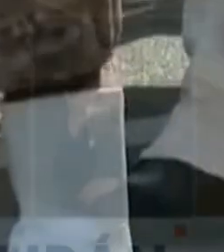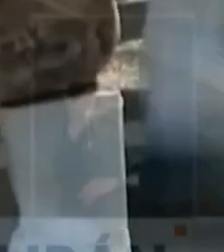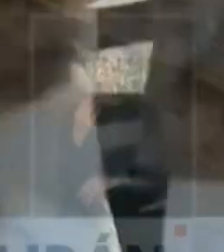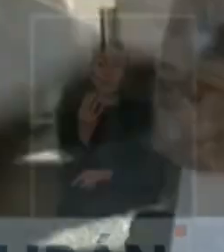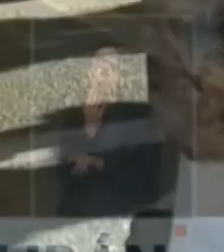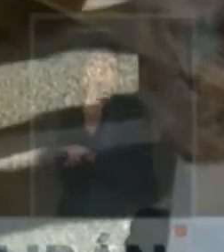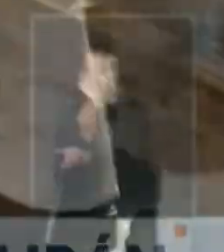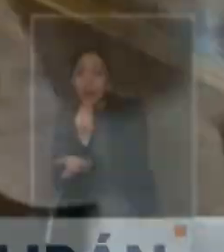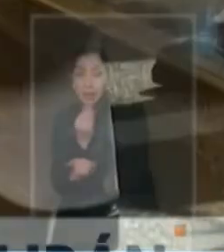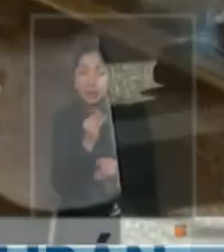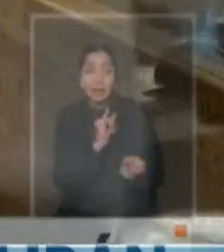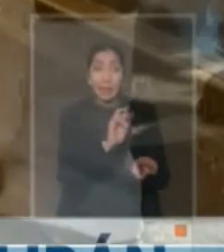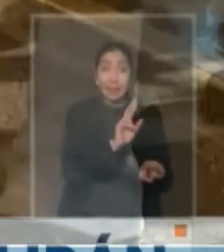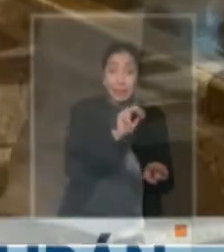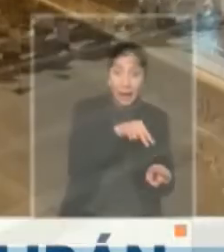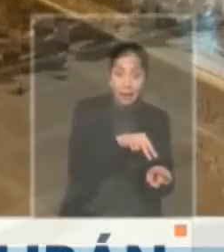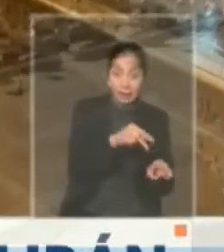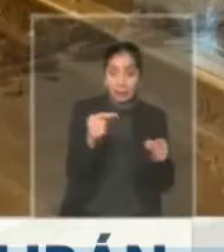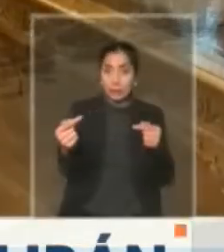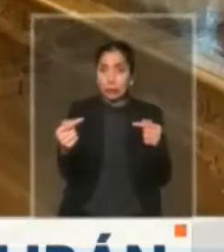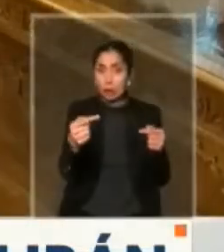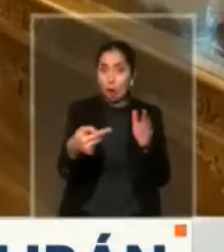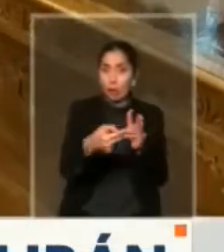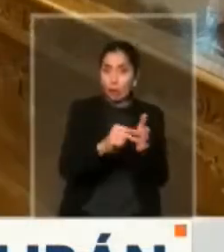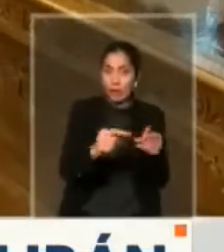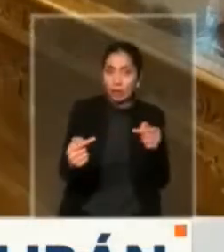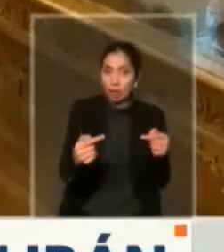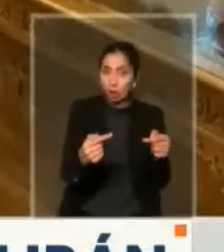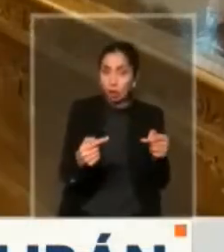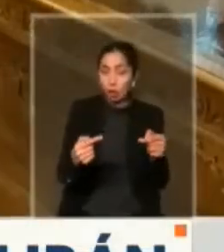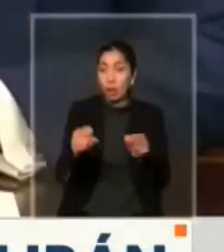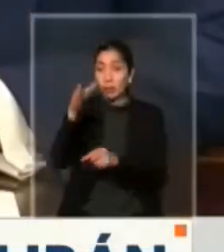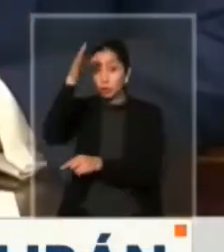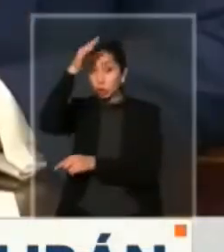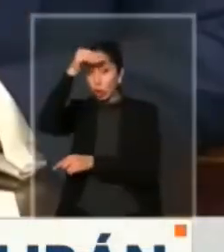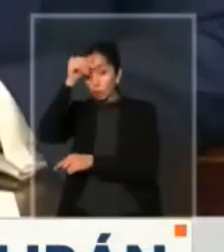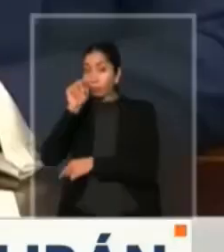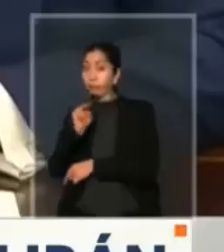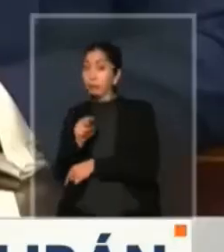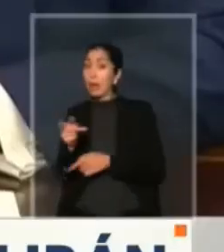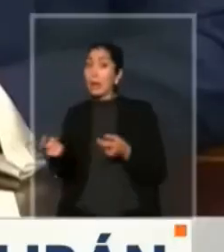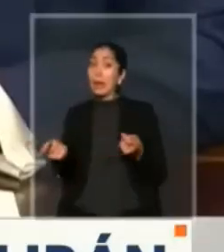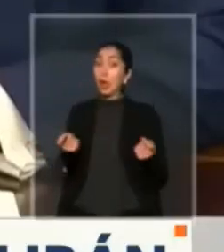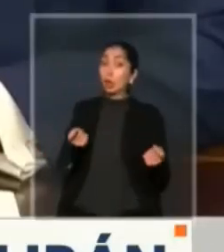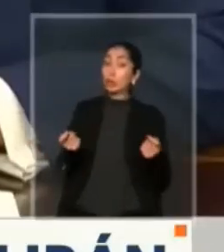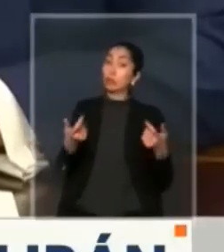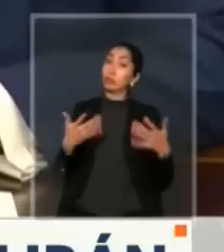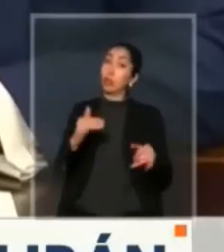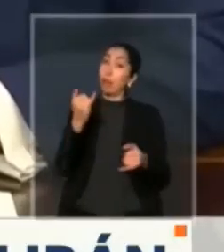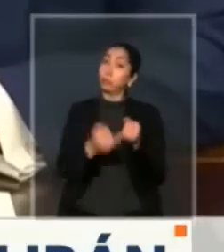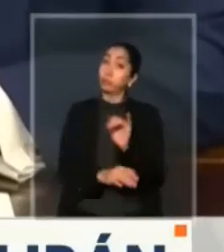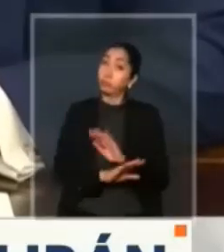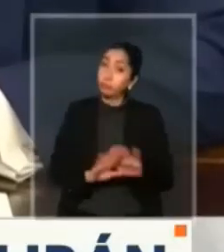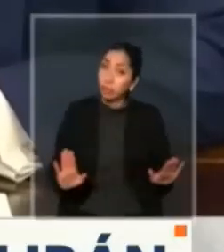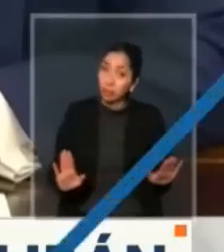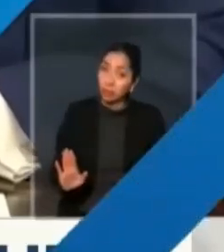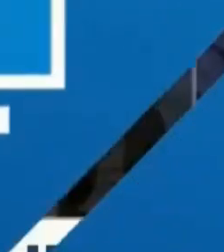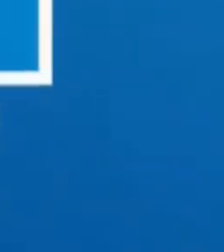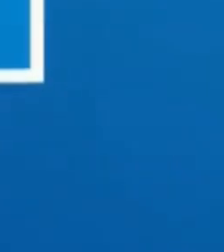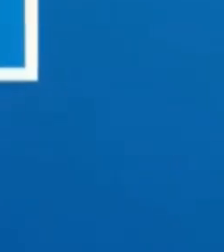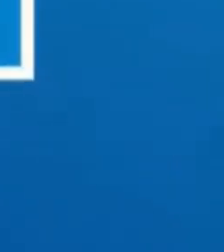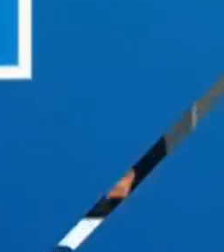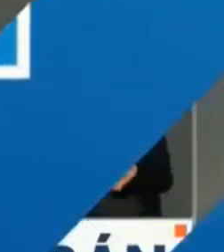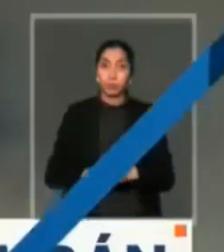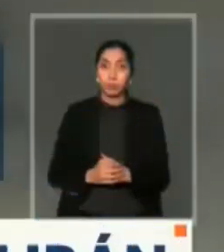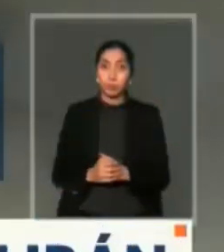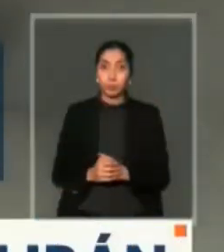porque realmente la situación no cambiaría con la eliminación del jefe supremo. El modelo y el